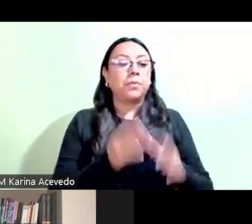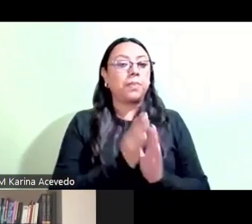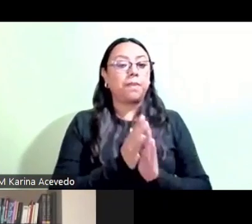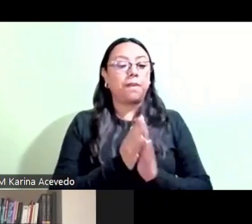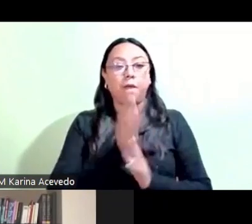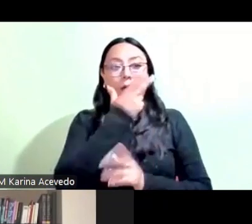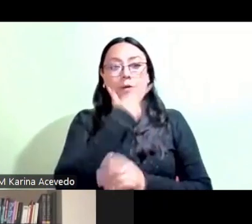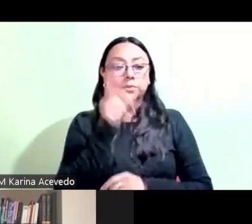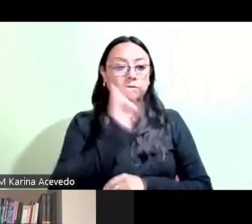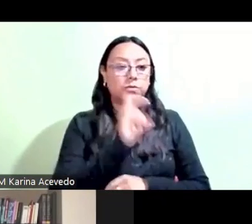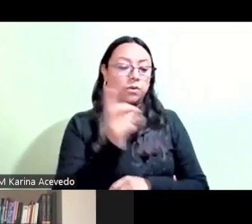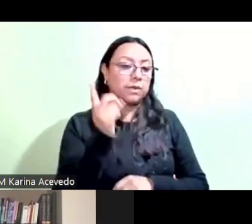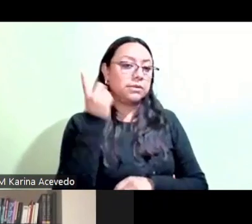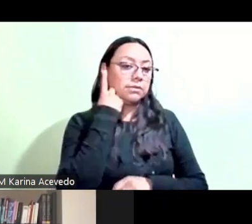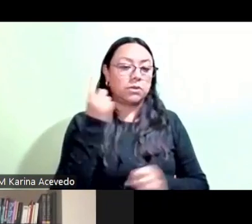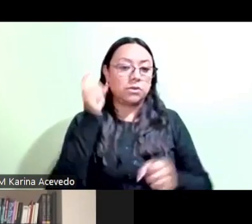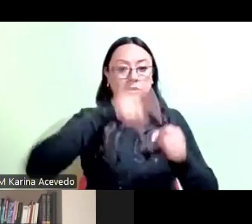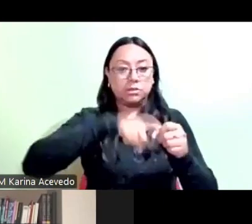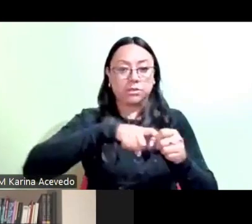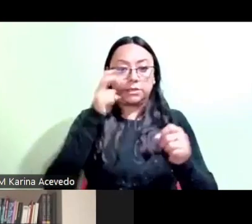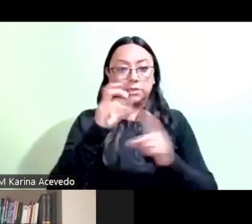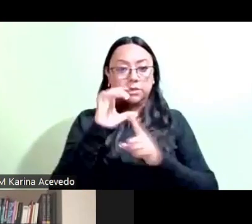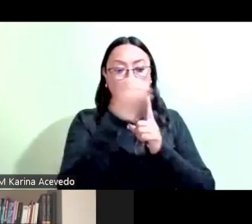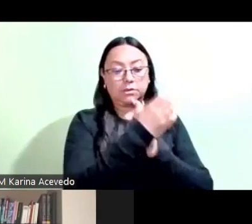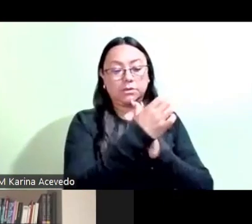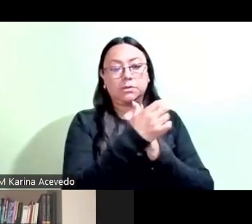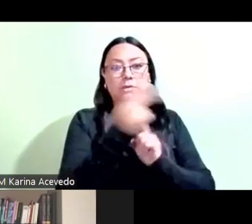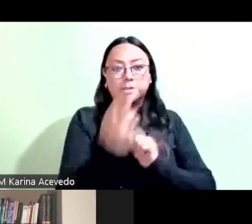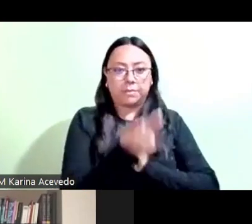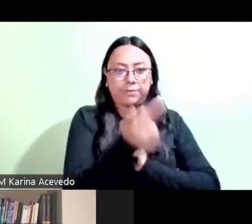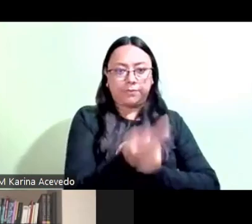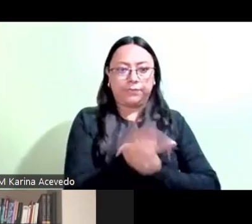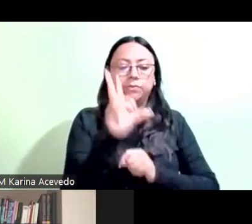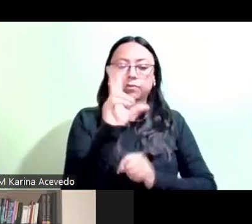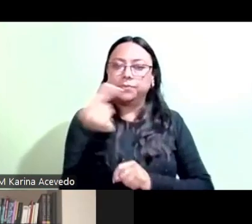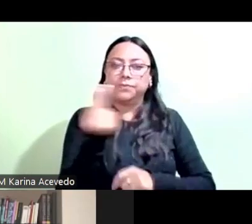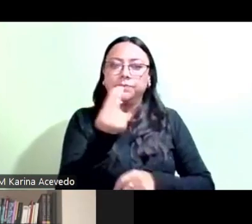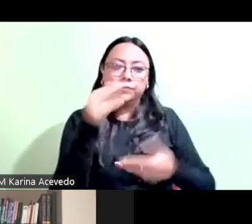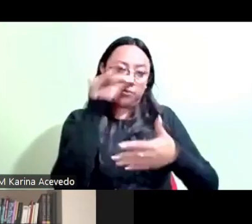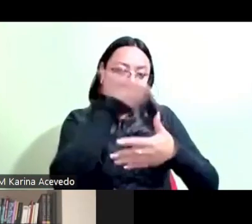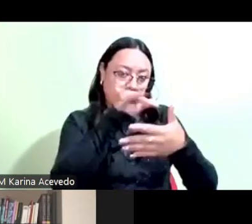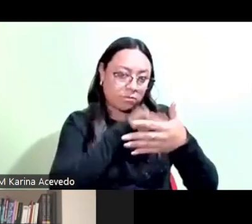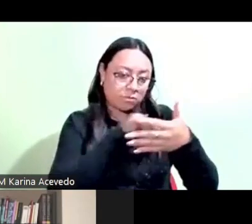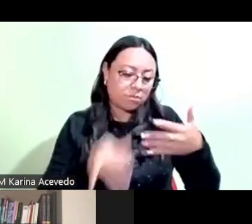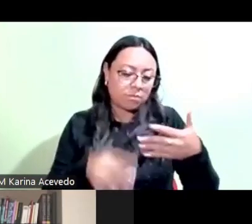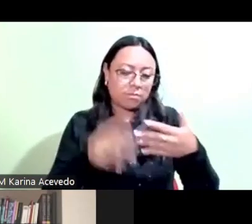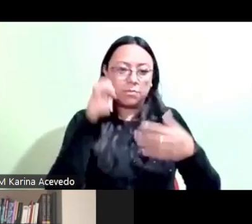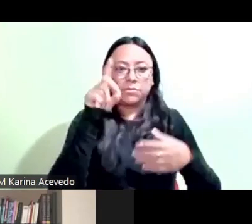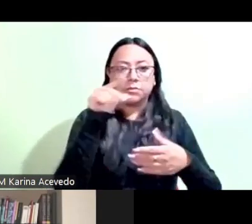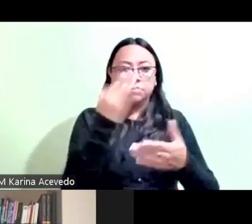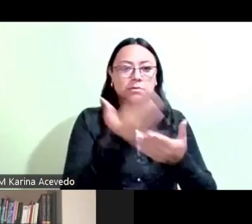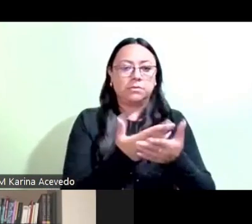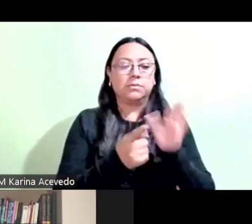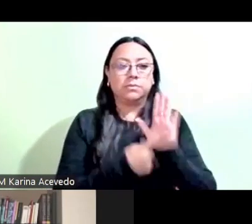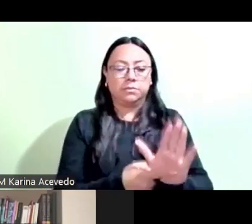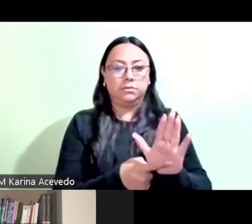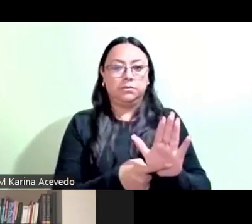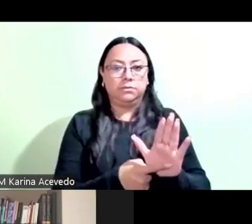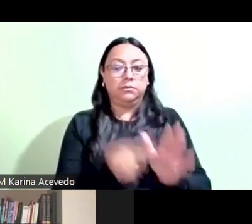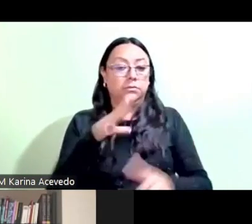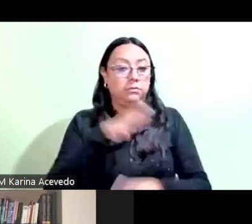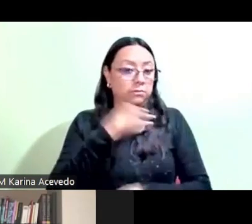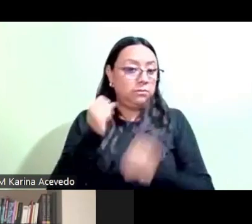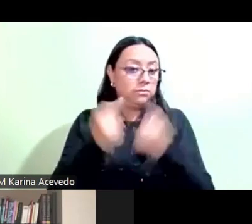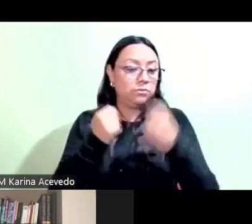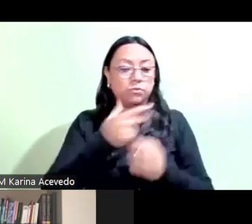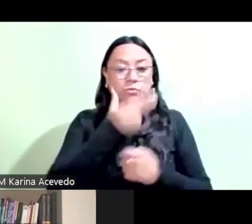y los integrantes si es de dispensarse la lectura del dictamen que se presenta. Si alguna diputada